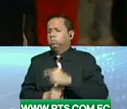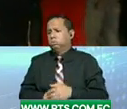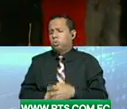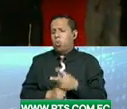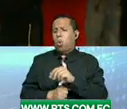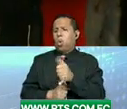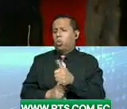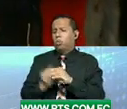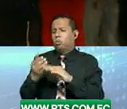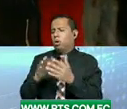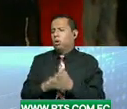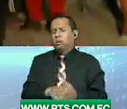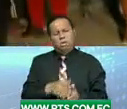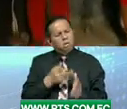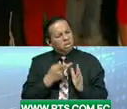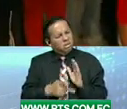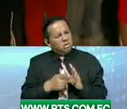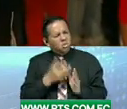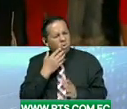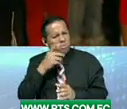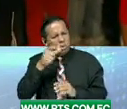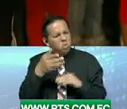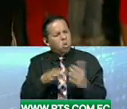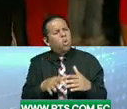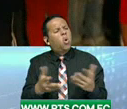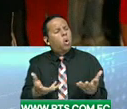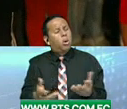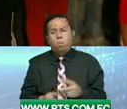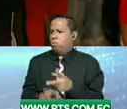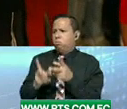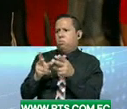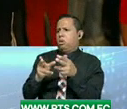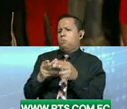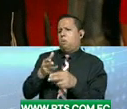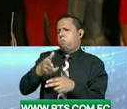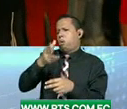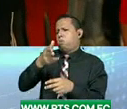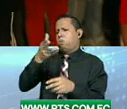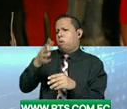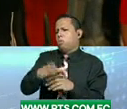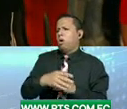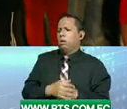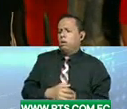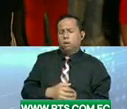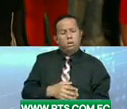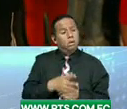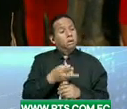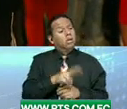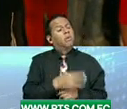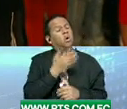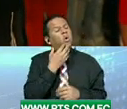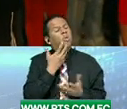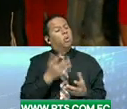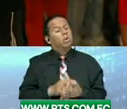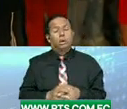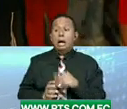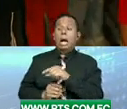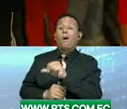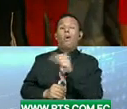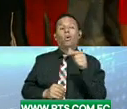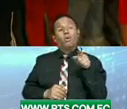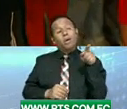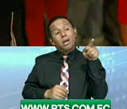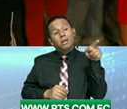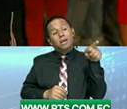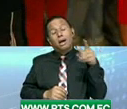en qué circunstancias? ¿Lo habían baleado? O no, baleado mismo, baleado mismo. ¿Copo laminado se ven por aquí? También en la parte de acá, pues. Cuando roban